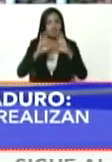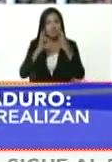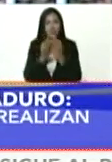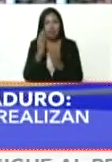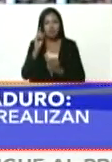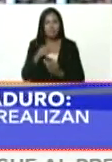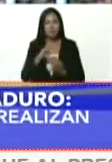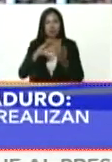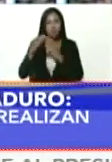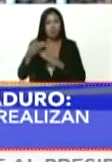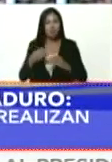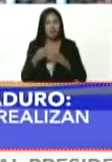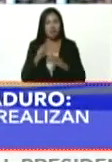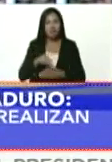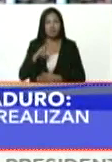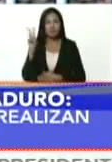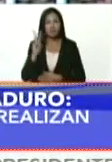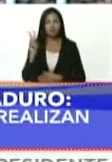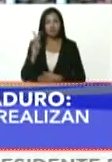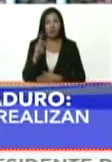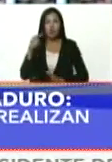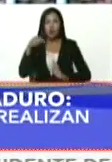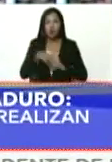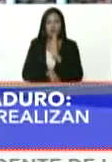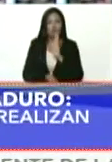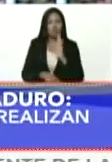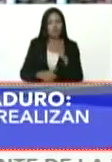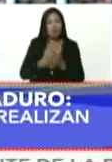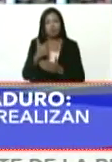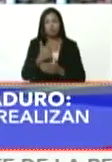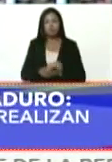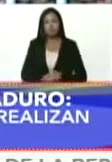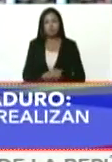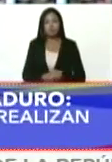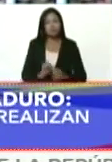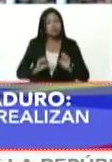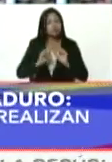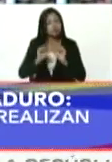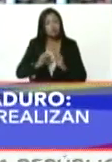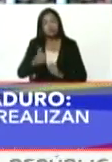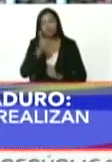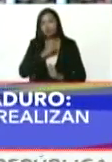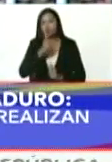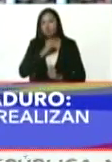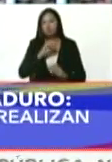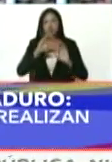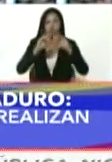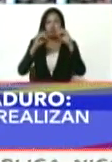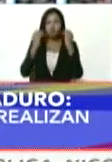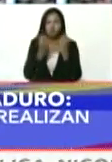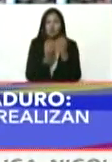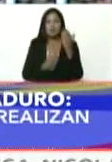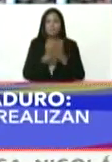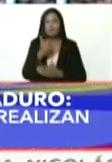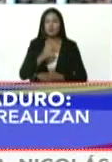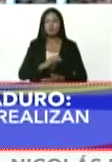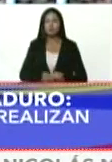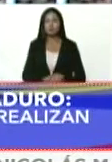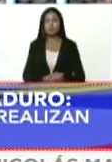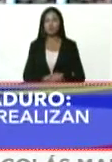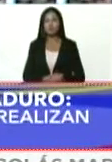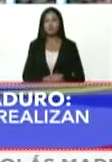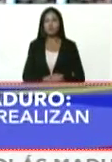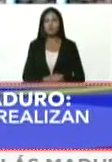y comunitario de Venezuela, hasta lo más profundo. Perseverar, organización,